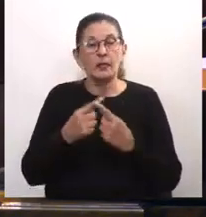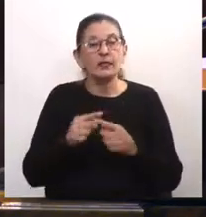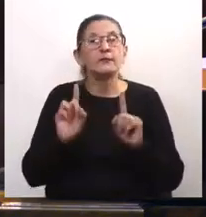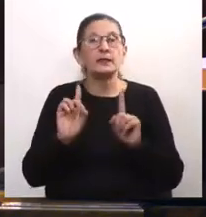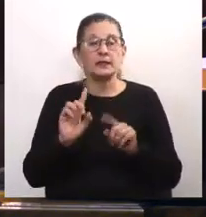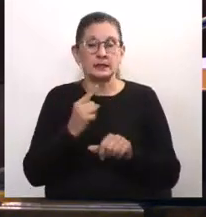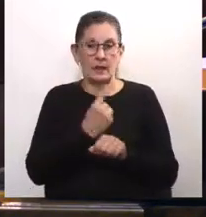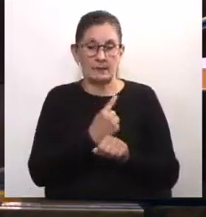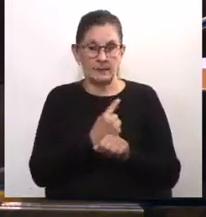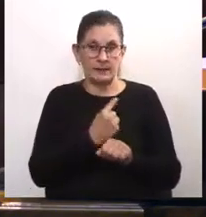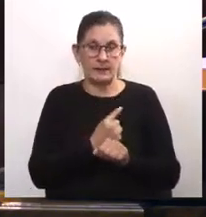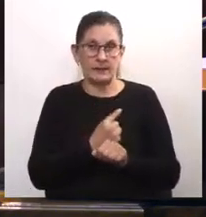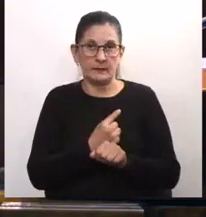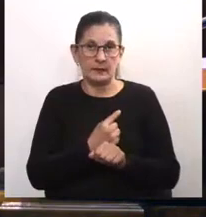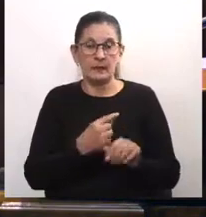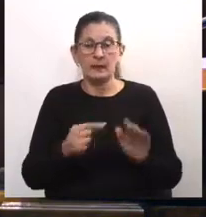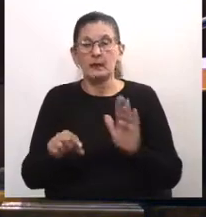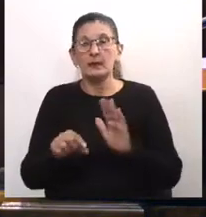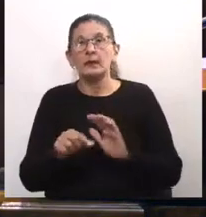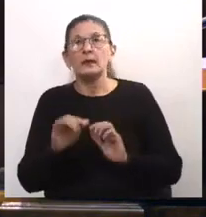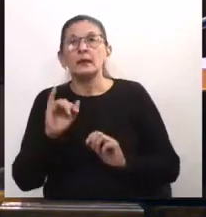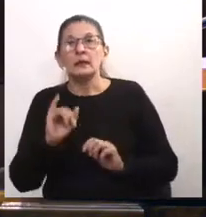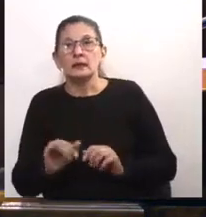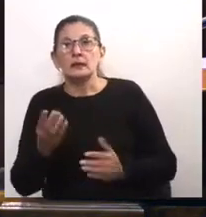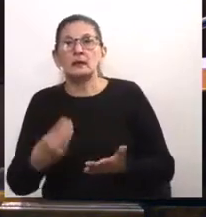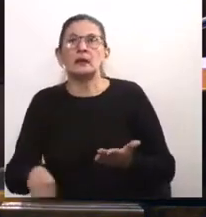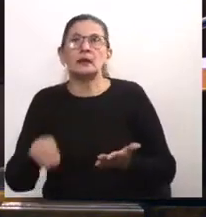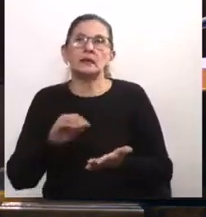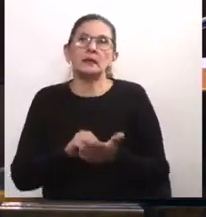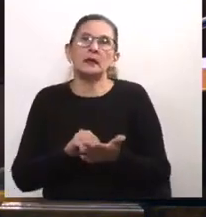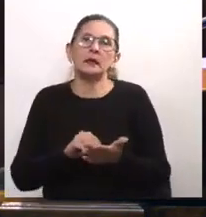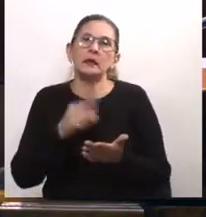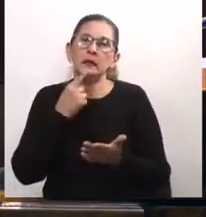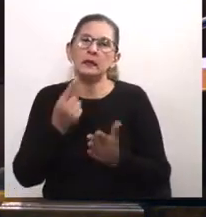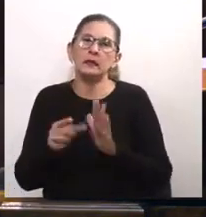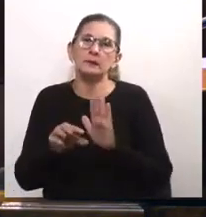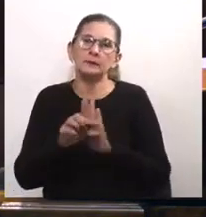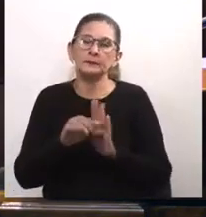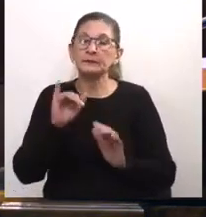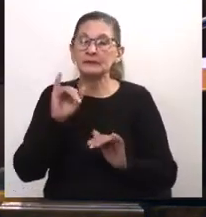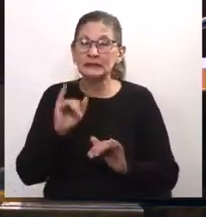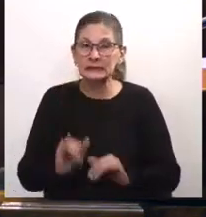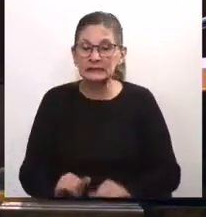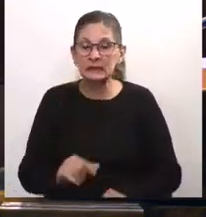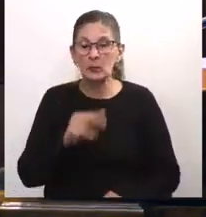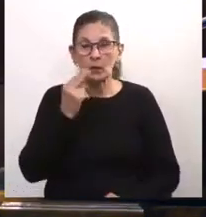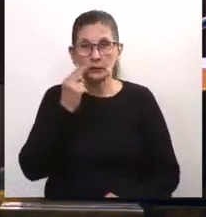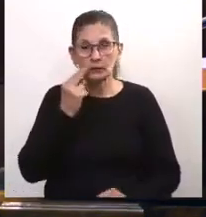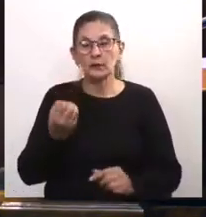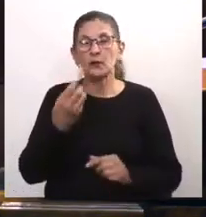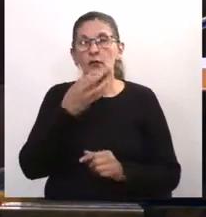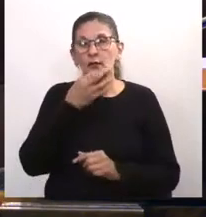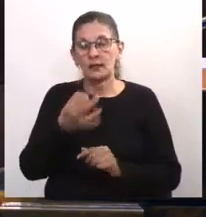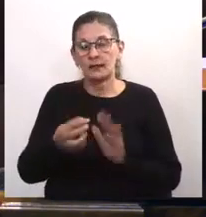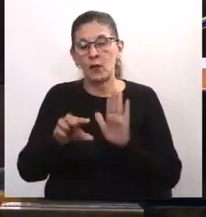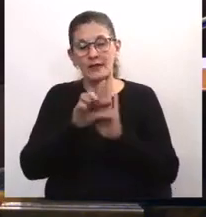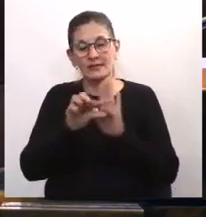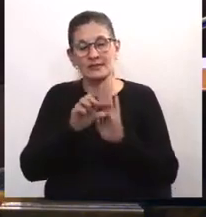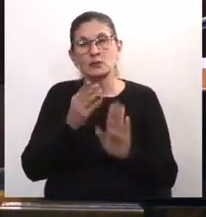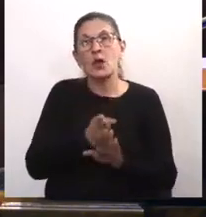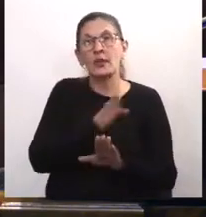distinta a la primera. Y además lo dice a texto expreso. Dice: sin perjuicio de lo dispuesto en el